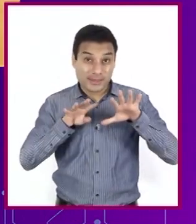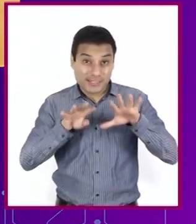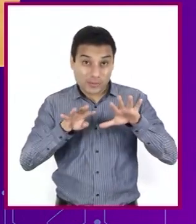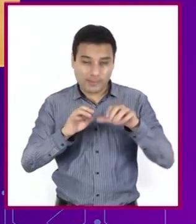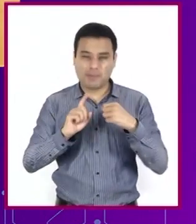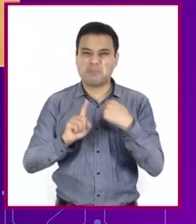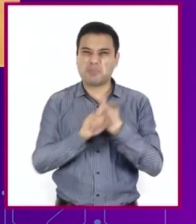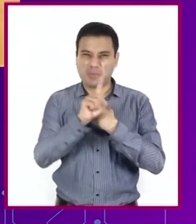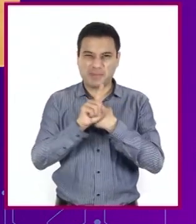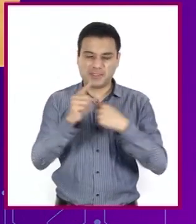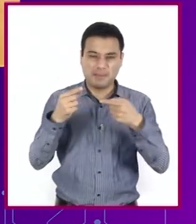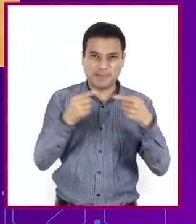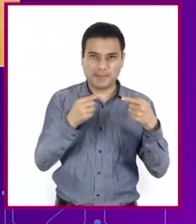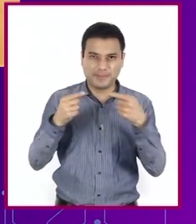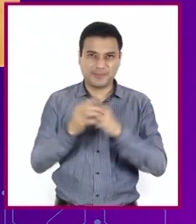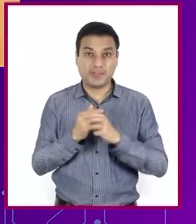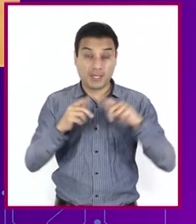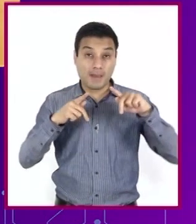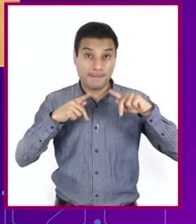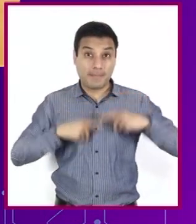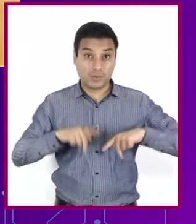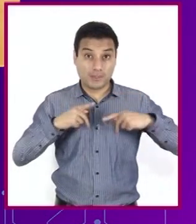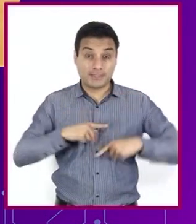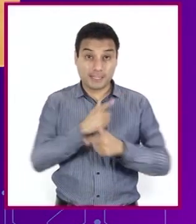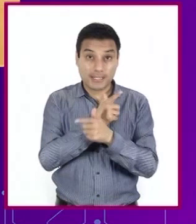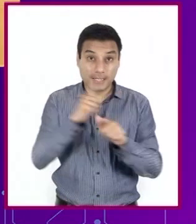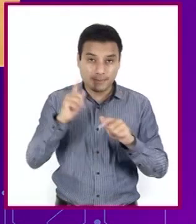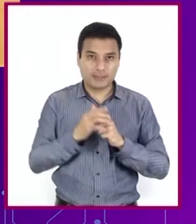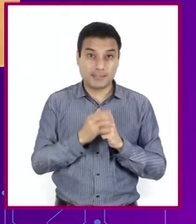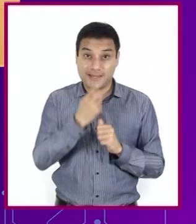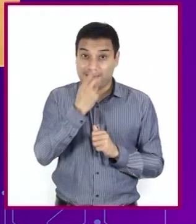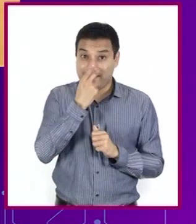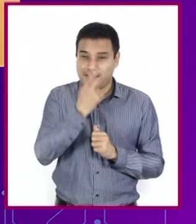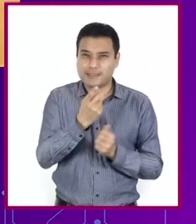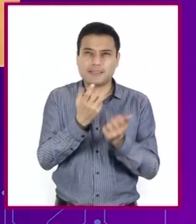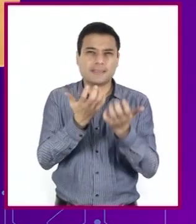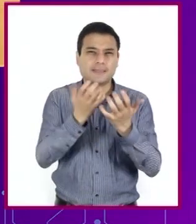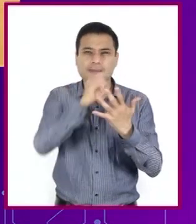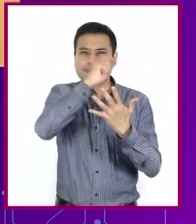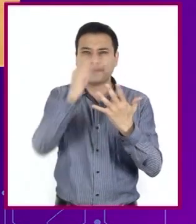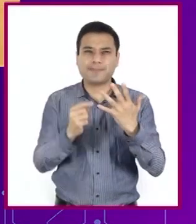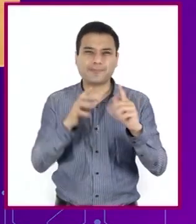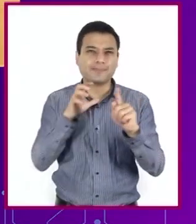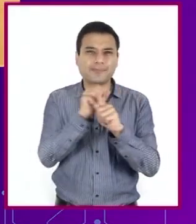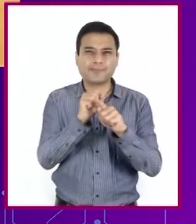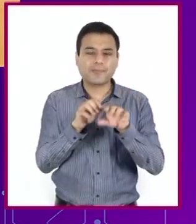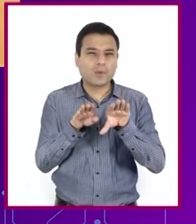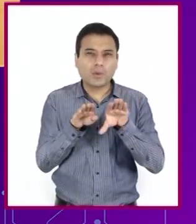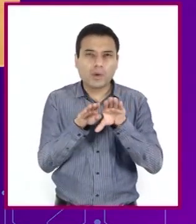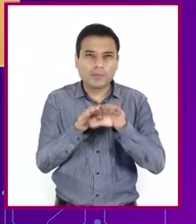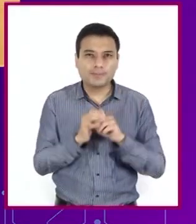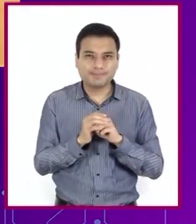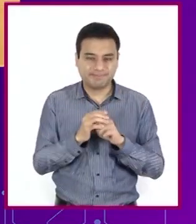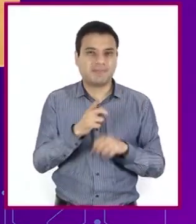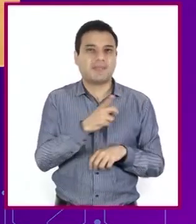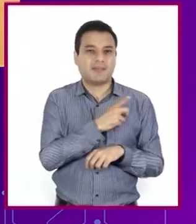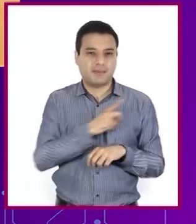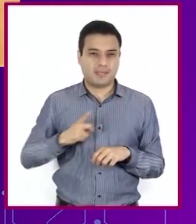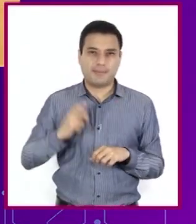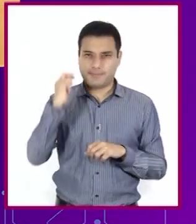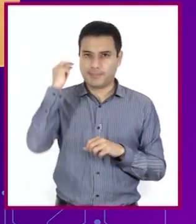Los liberales nacionalistas se habían dado cuenta de que sus aspiraciones solo podrían llevarse a cabo si derrotaban a los